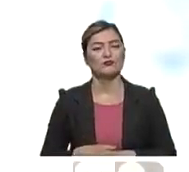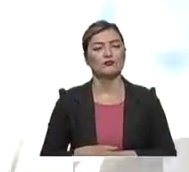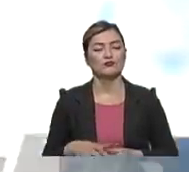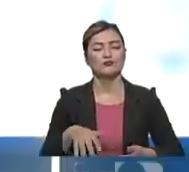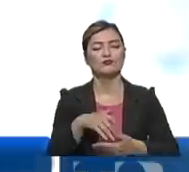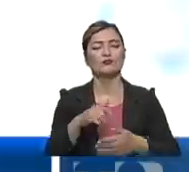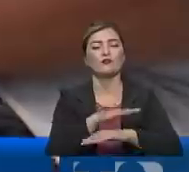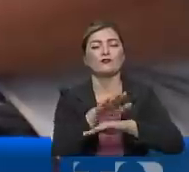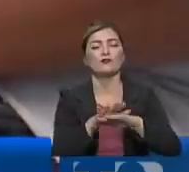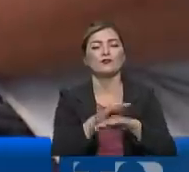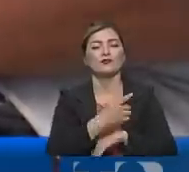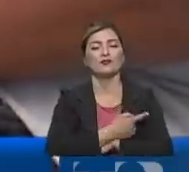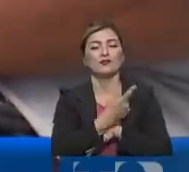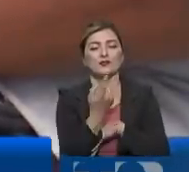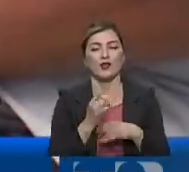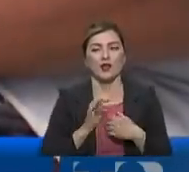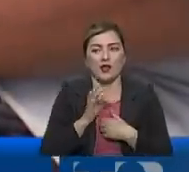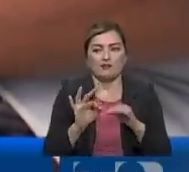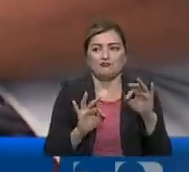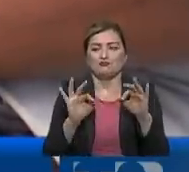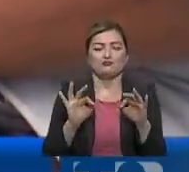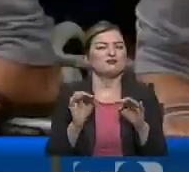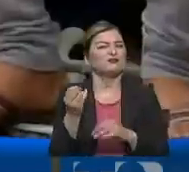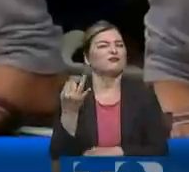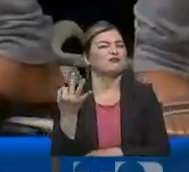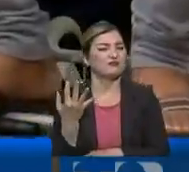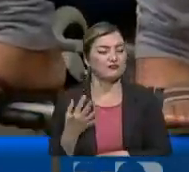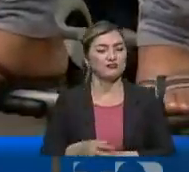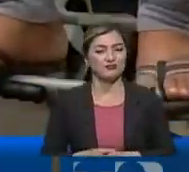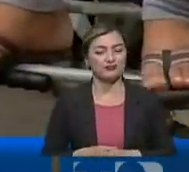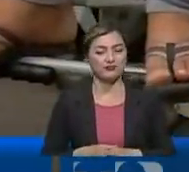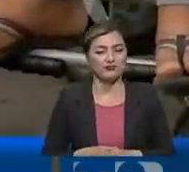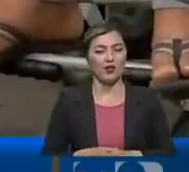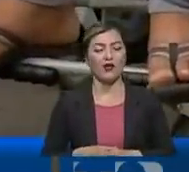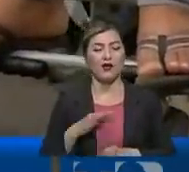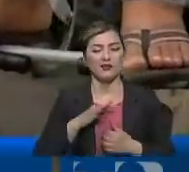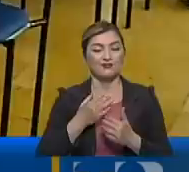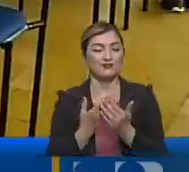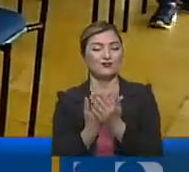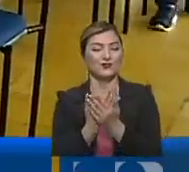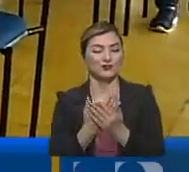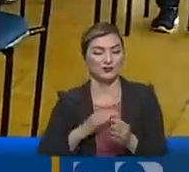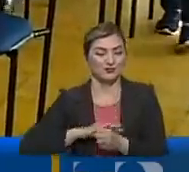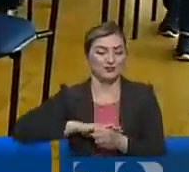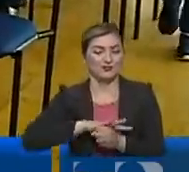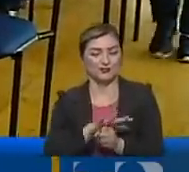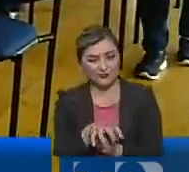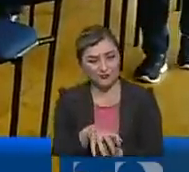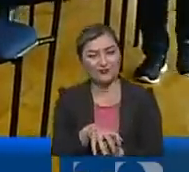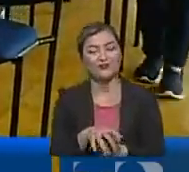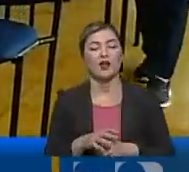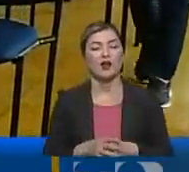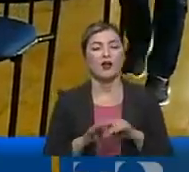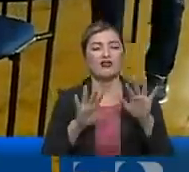gira en torno a cuántos días soy contagioso. El periodo definido con Omicron es de 10 días. Por otro lado, con contagios